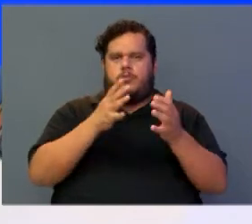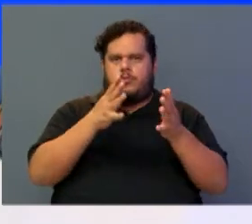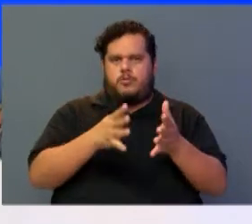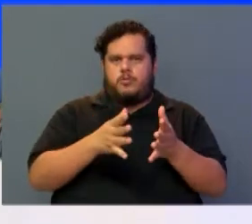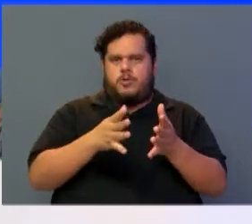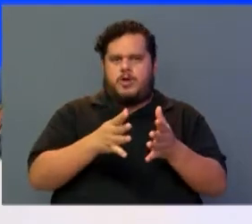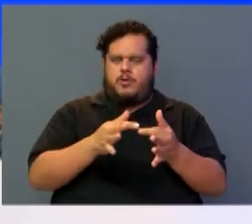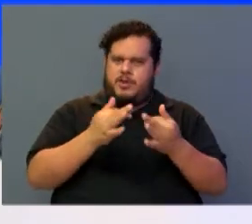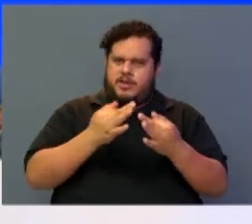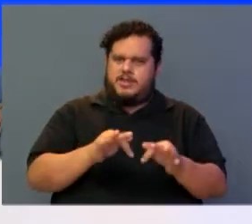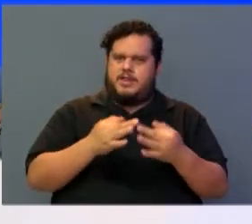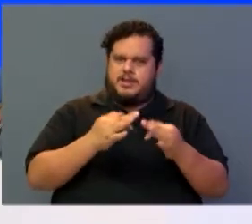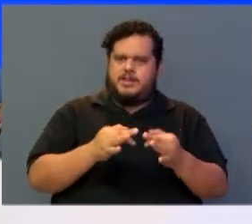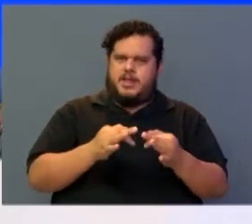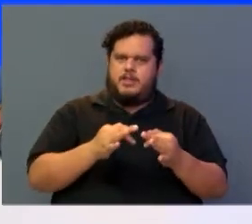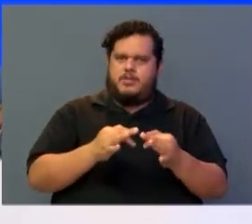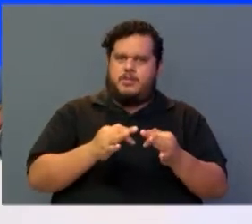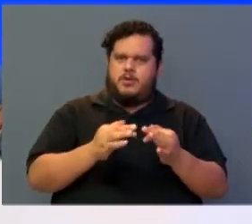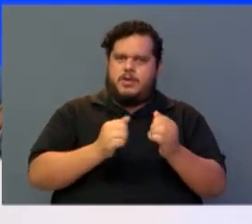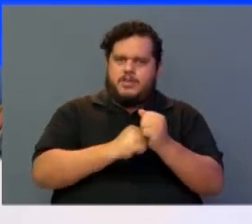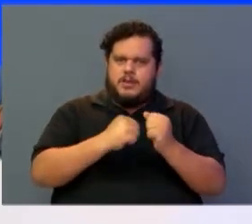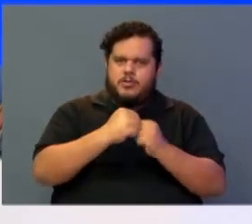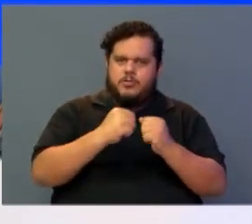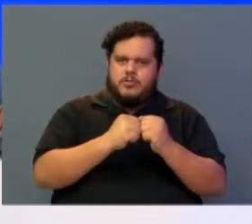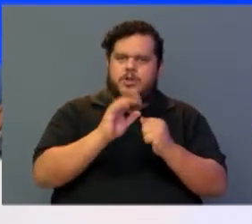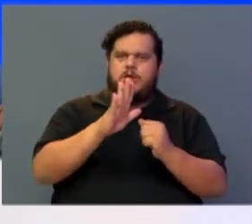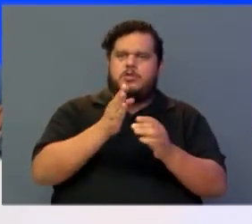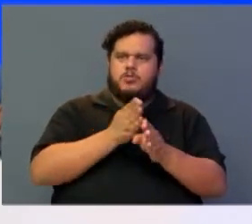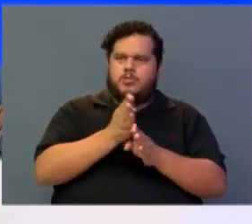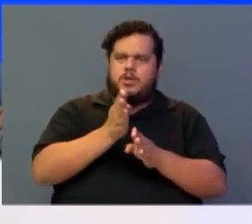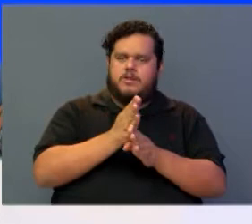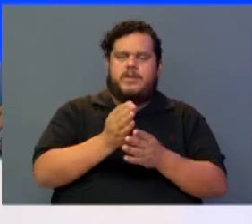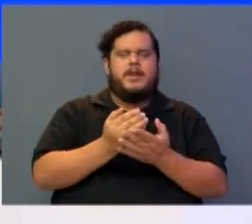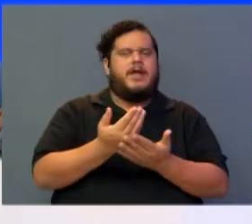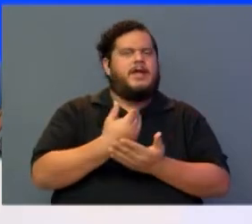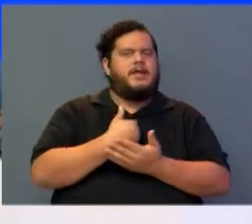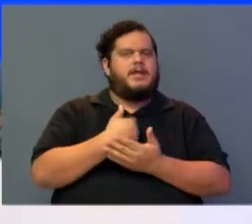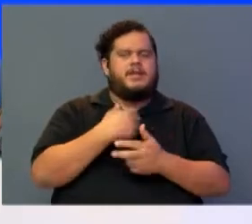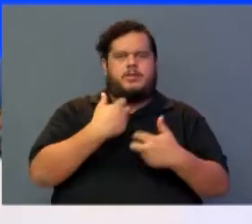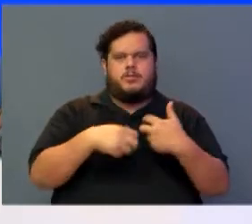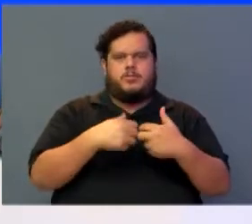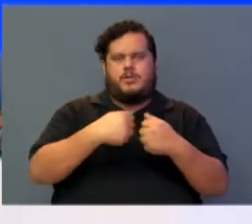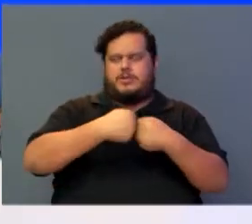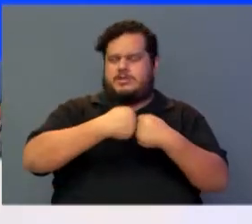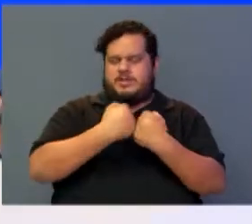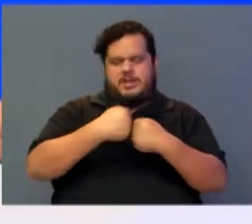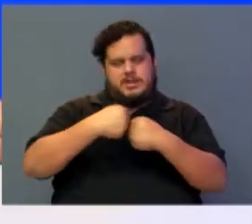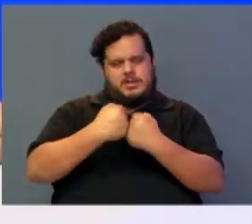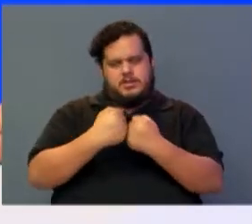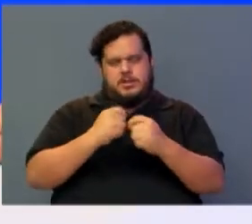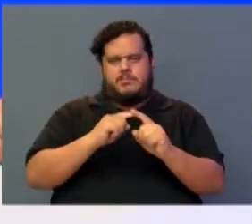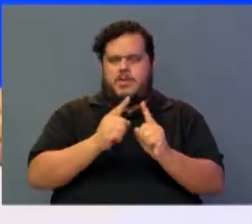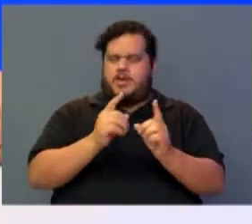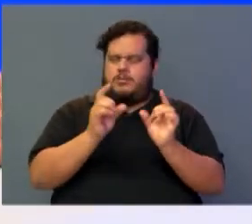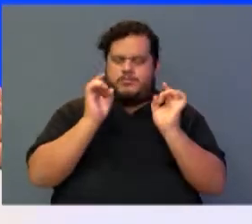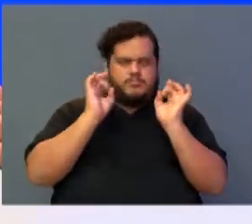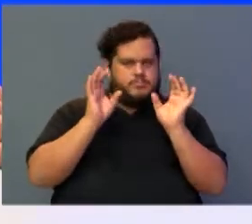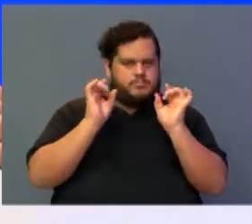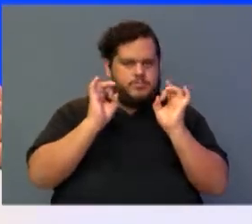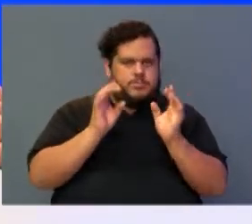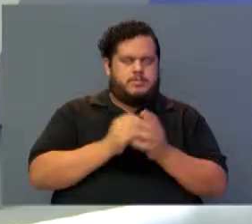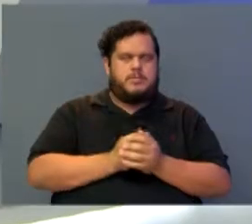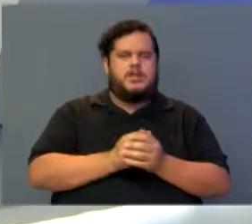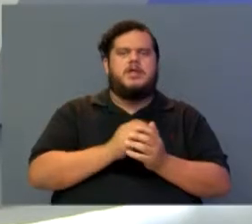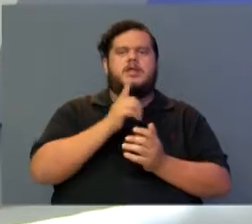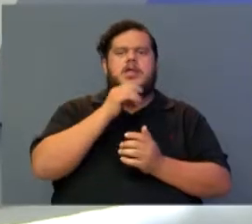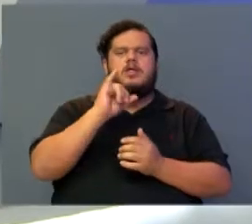que está intentando, Irene, reconstruir su carrera, que ha tenido problemas de lesiones, pero tremendamente, que